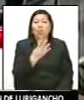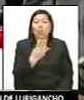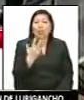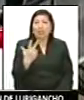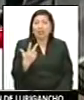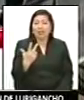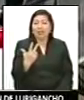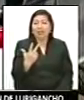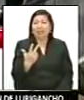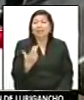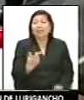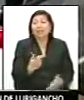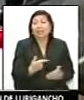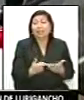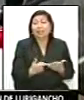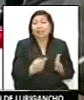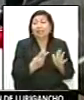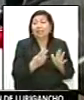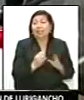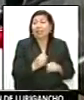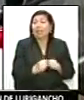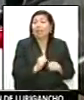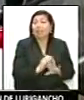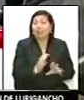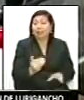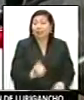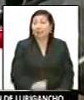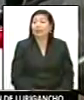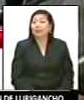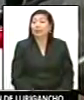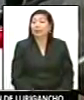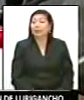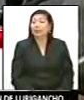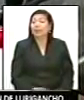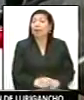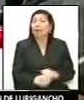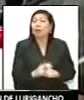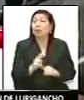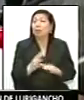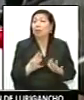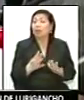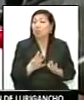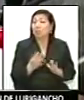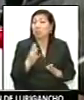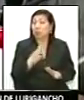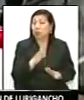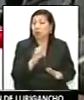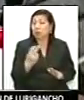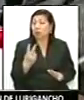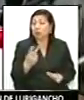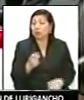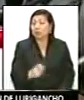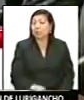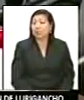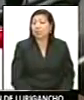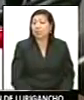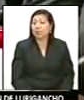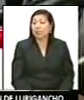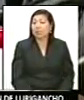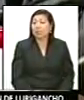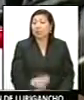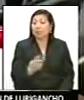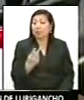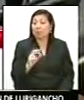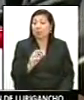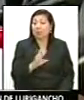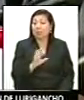2043. Considerando los 70 años de jubilación. Por ejemplo, en el año 2019 cesarán 402 trabajadores, en el año